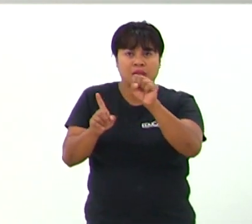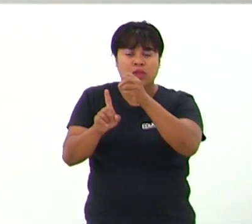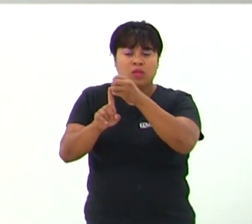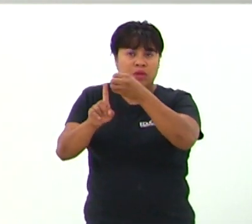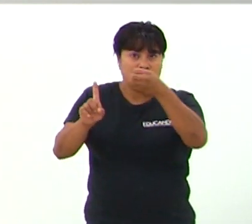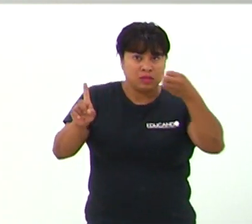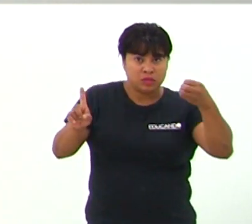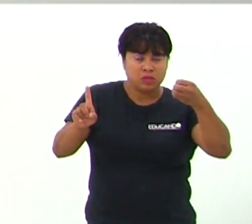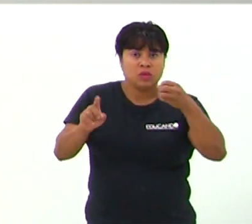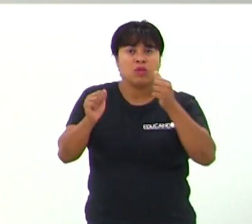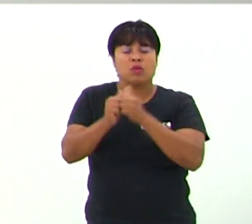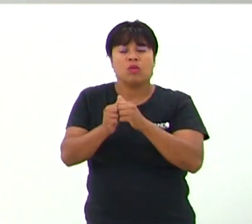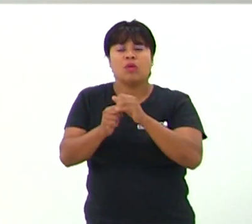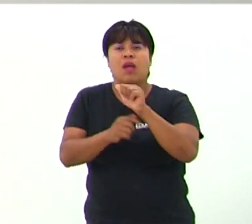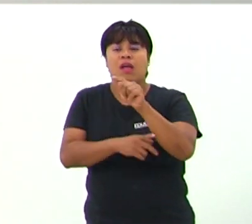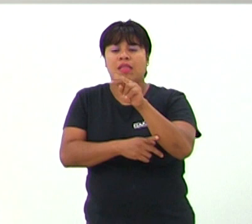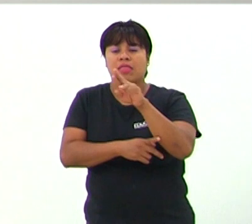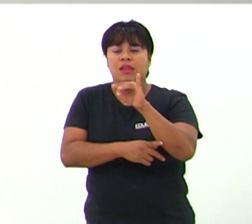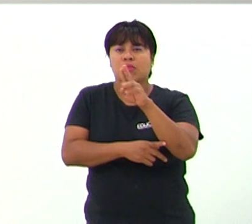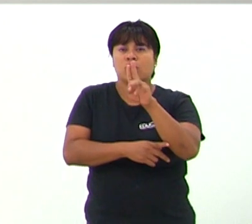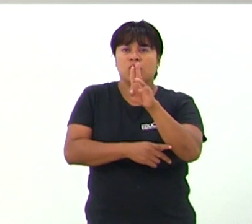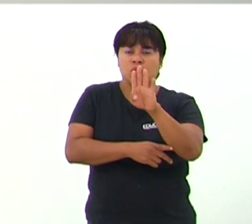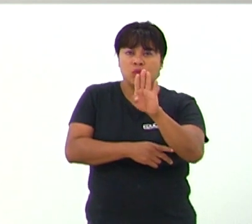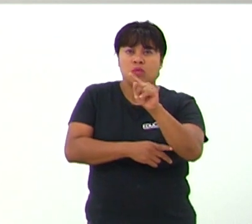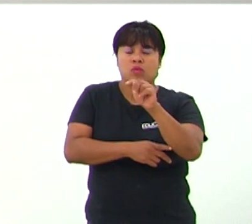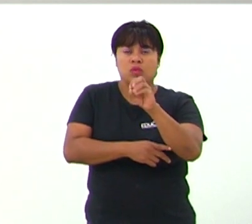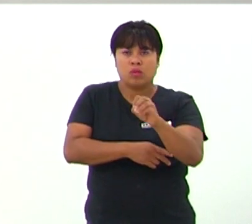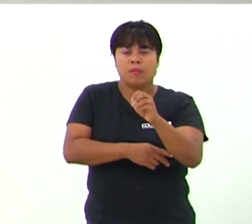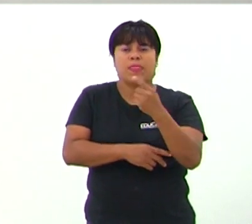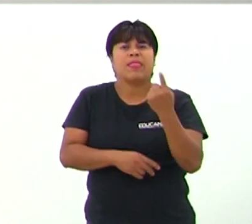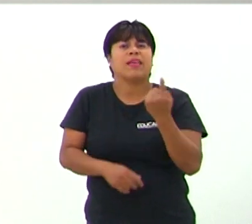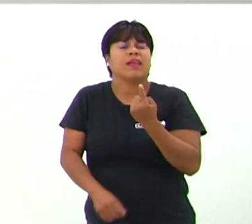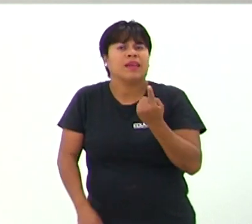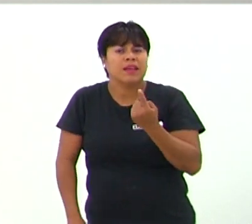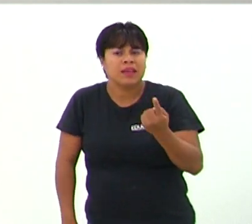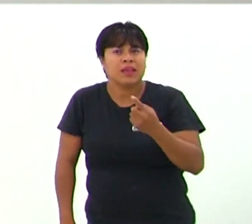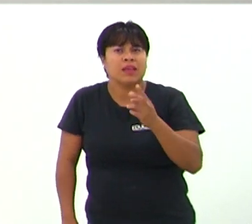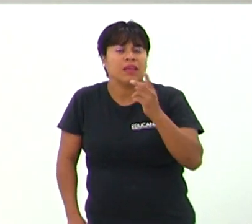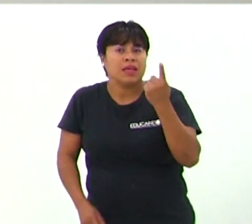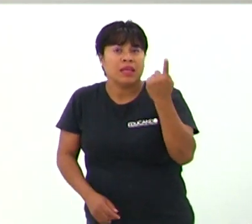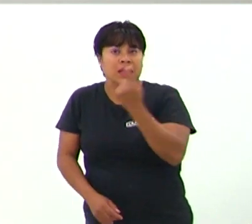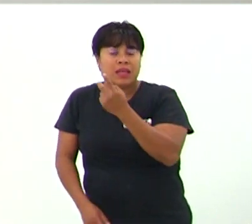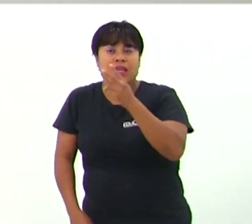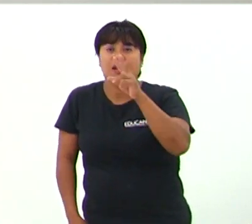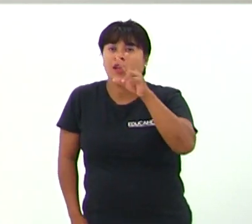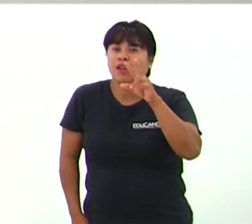con un atributo que no